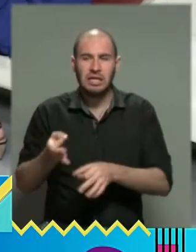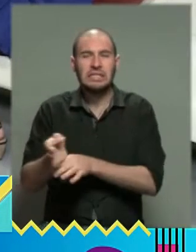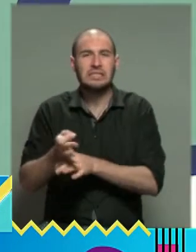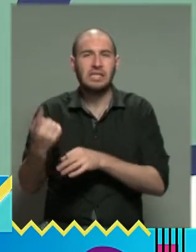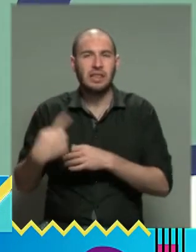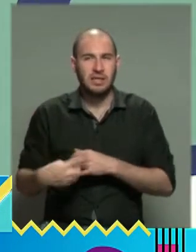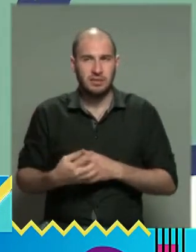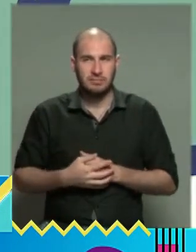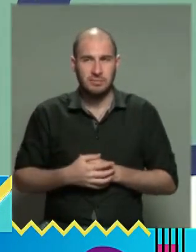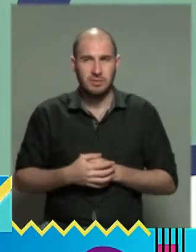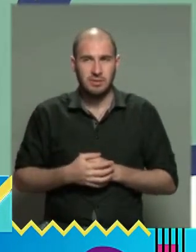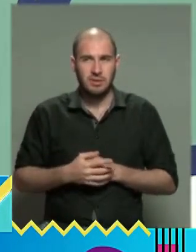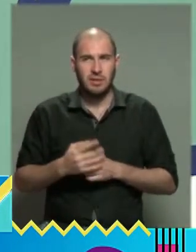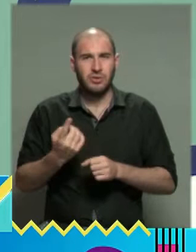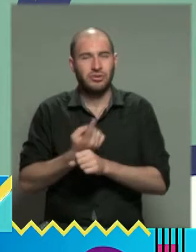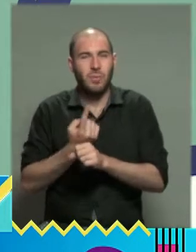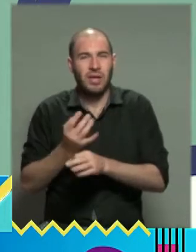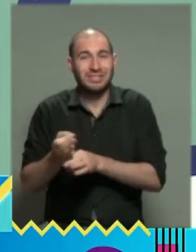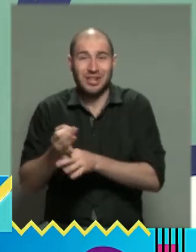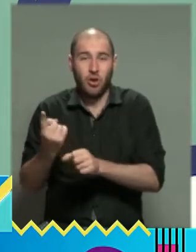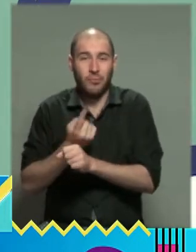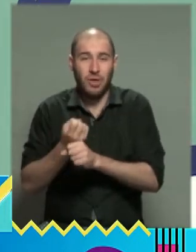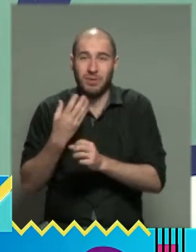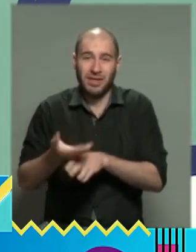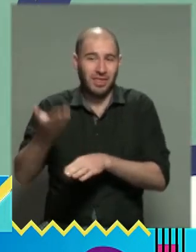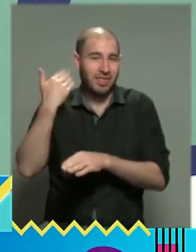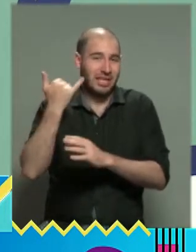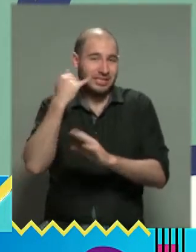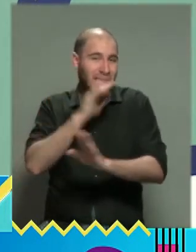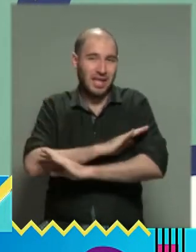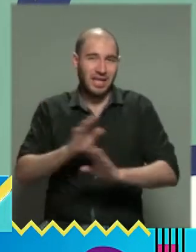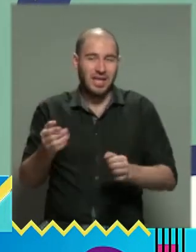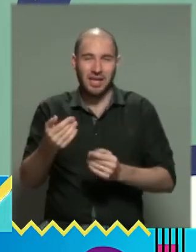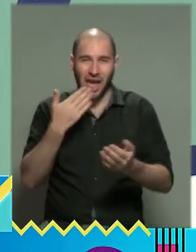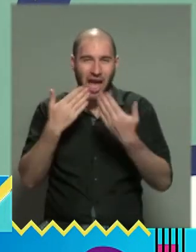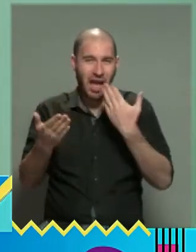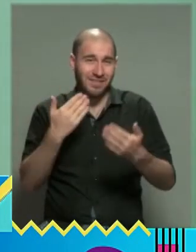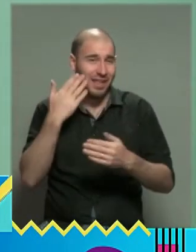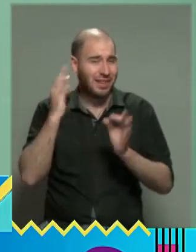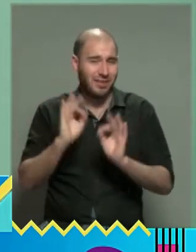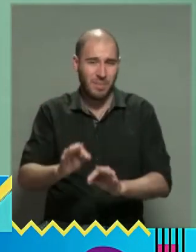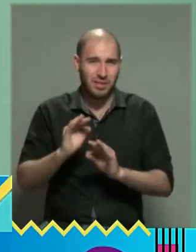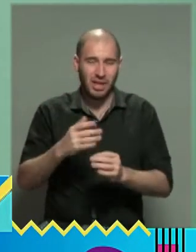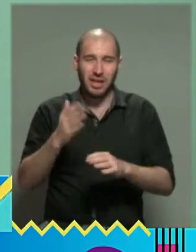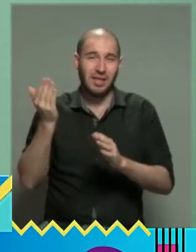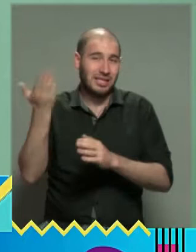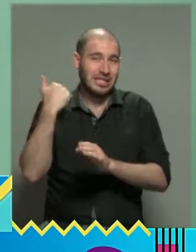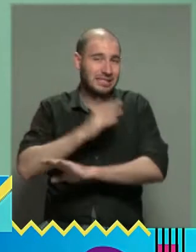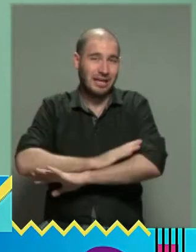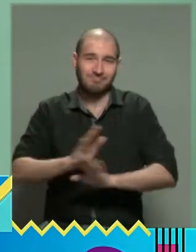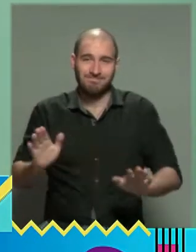enseñás? Y no podés enseñarle, porque se quedaron atrás. Esto es lo que hemos hablado toda la tarde. Se quedaron